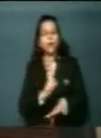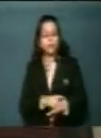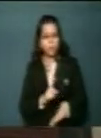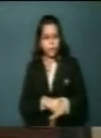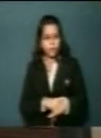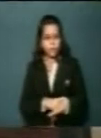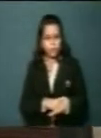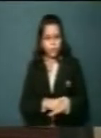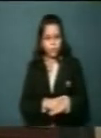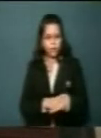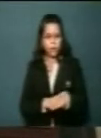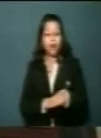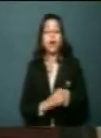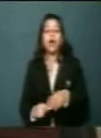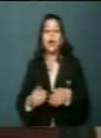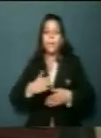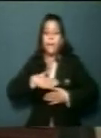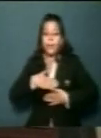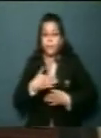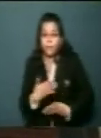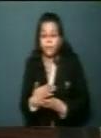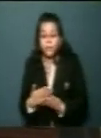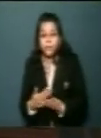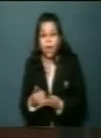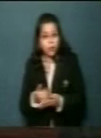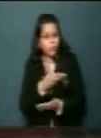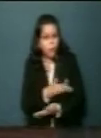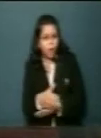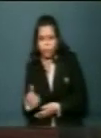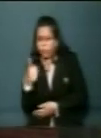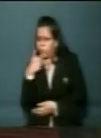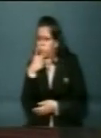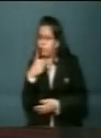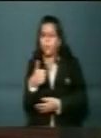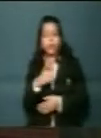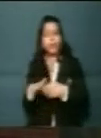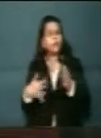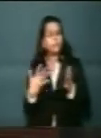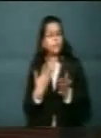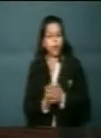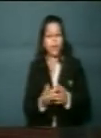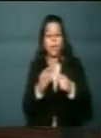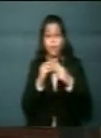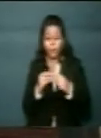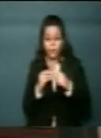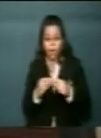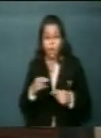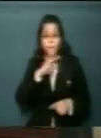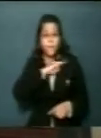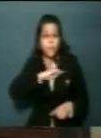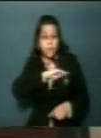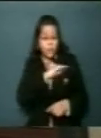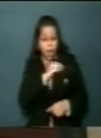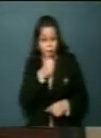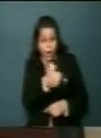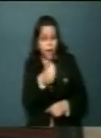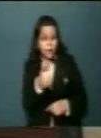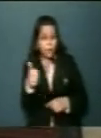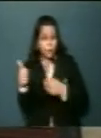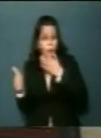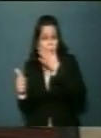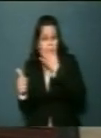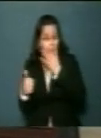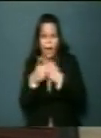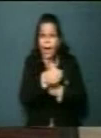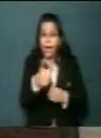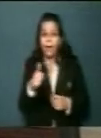nacional, privilegiando el bien común sobre las particulares visiones de cada parte, de cada